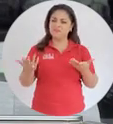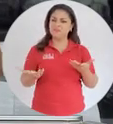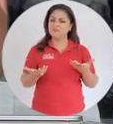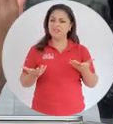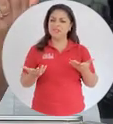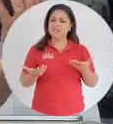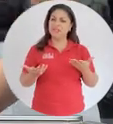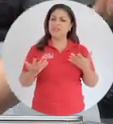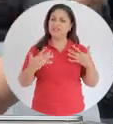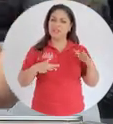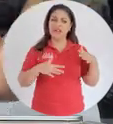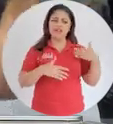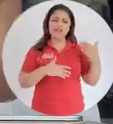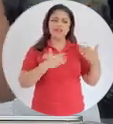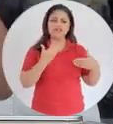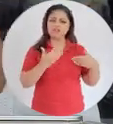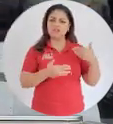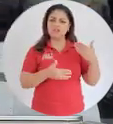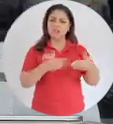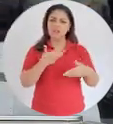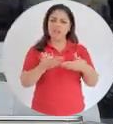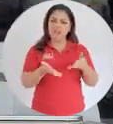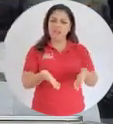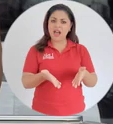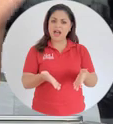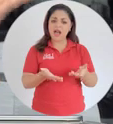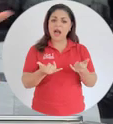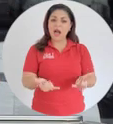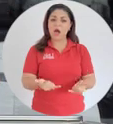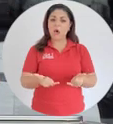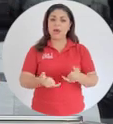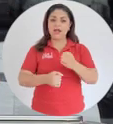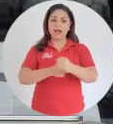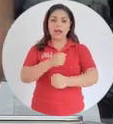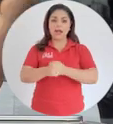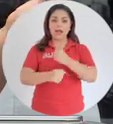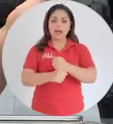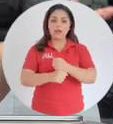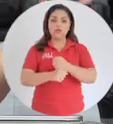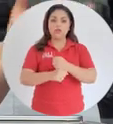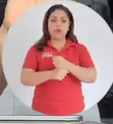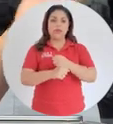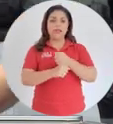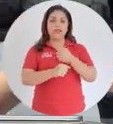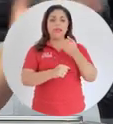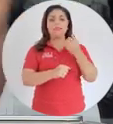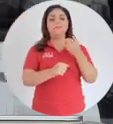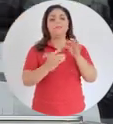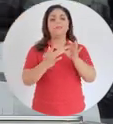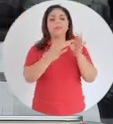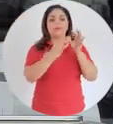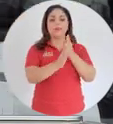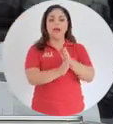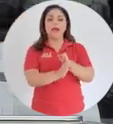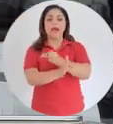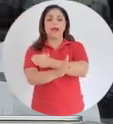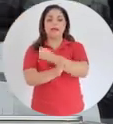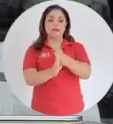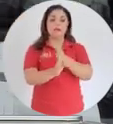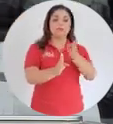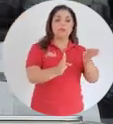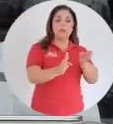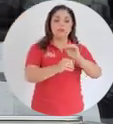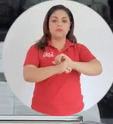que conforme, ¿verdad?, ha venido avanzando este siglo y sobre todo en la pre y post pandemia,